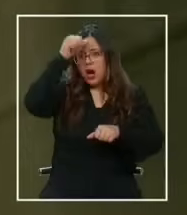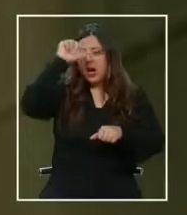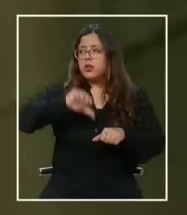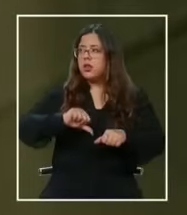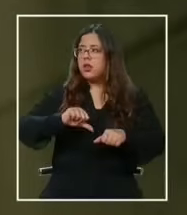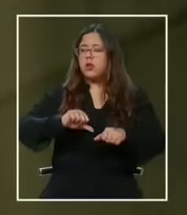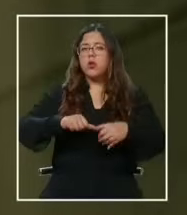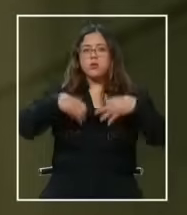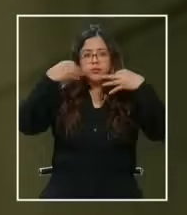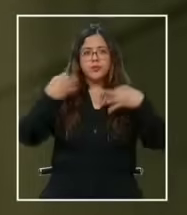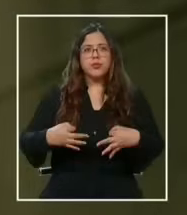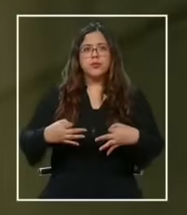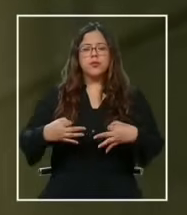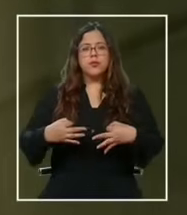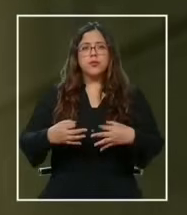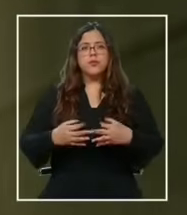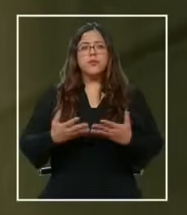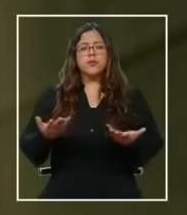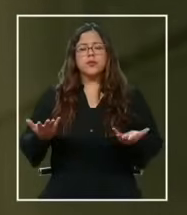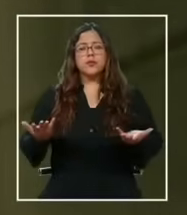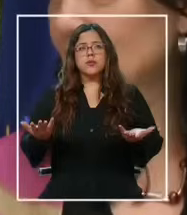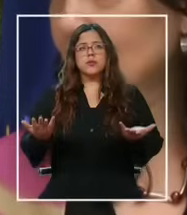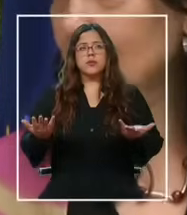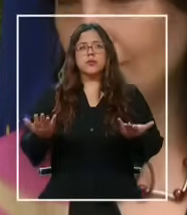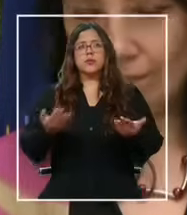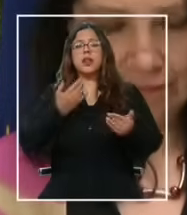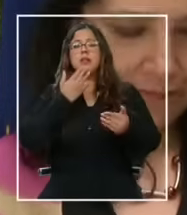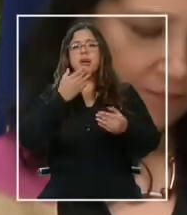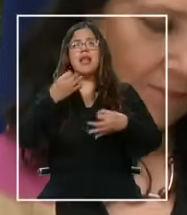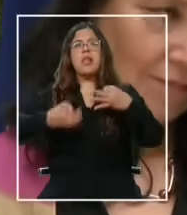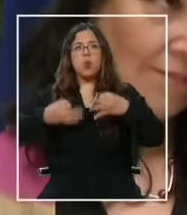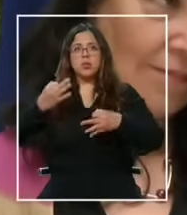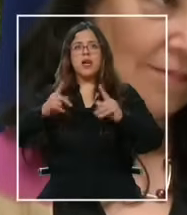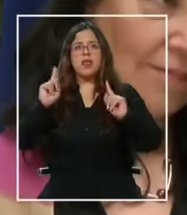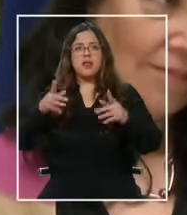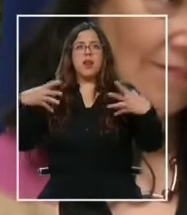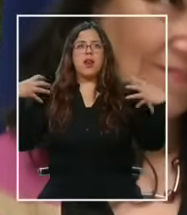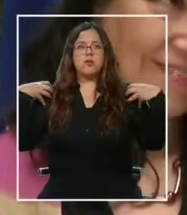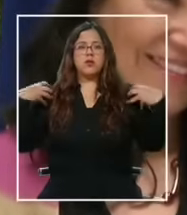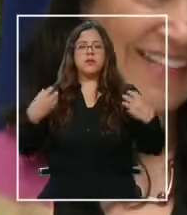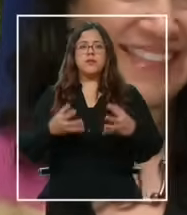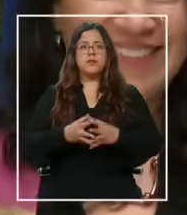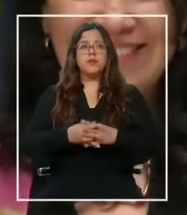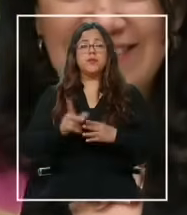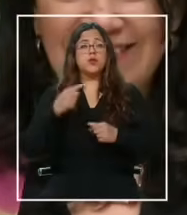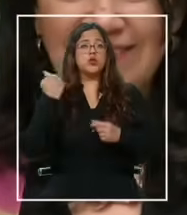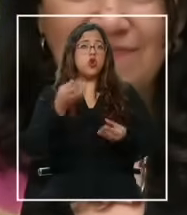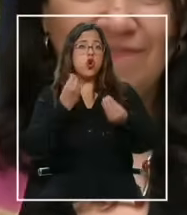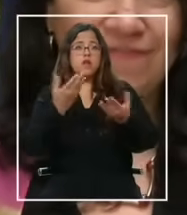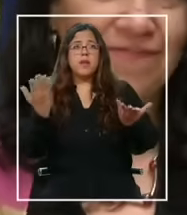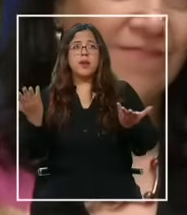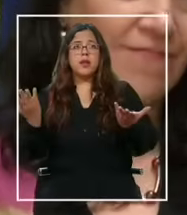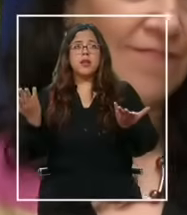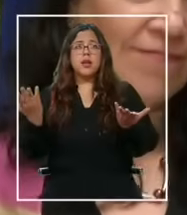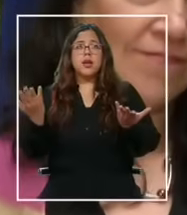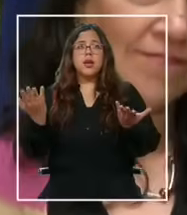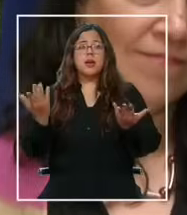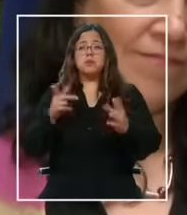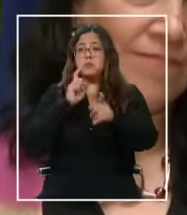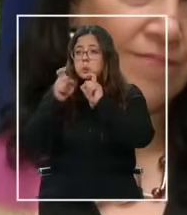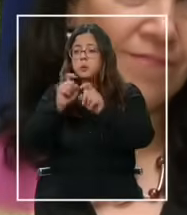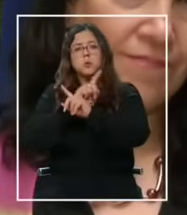sanciones correspondientes eh Y será la justicia la que tendrá que finalmente pronunciarse nosotros obviamente no emitimos ningún juicio